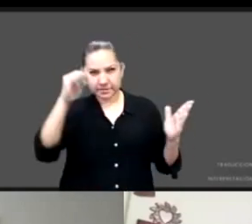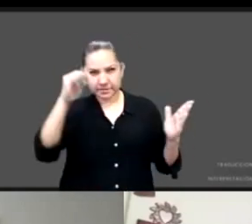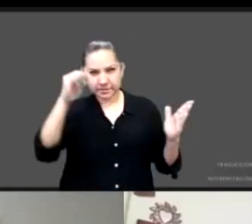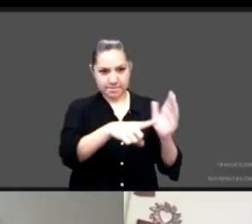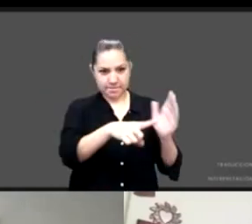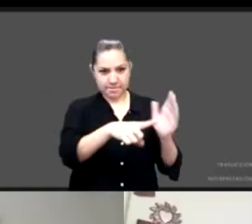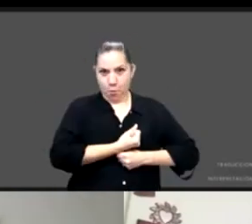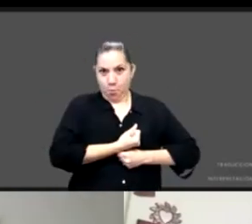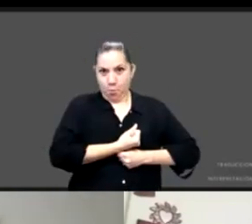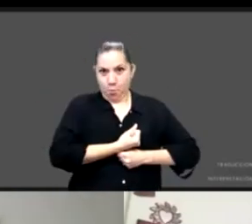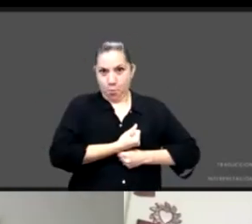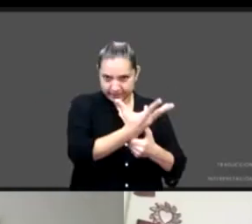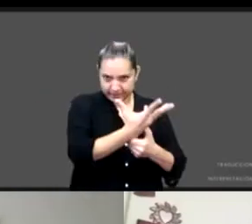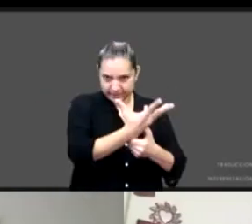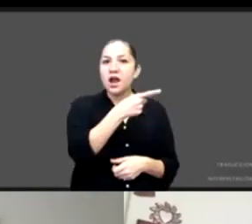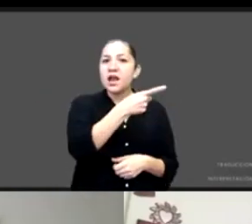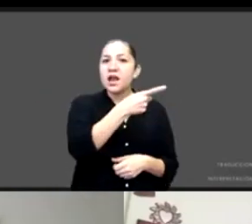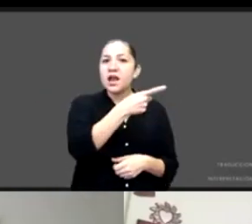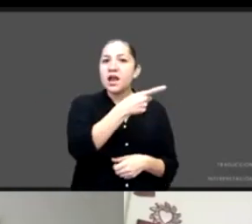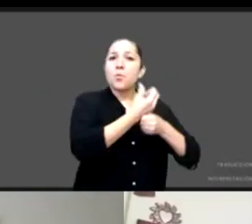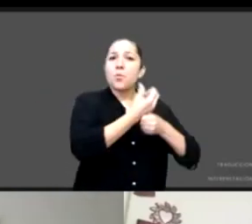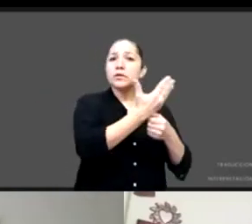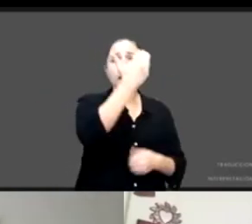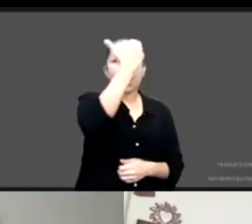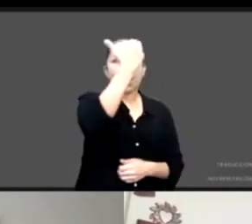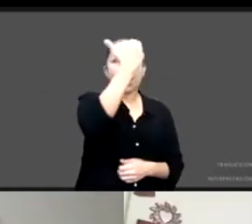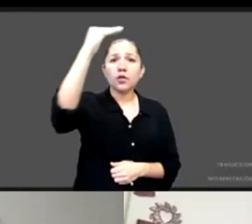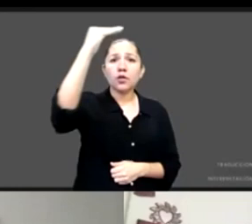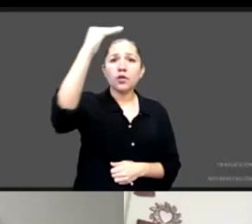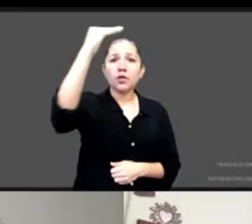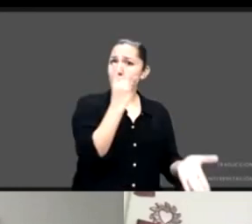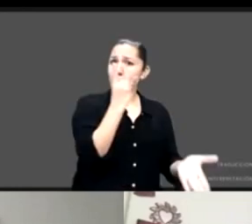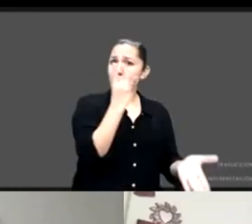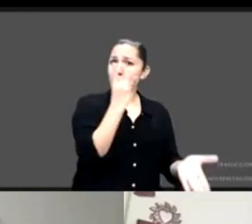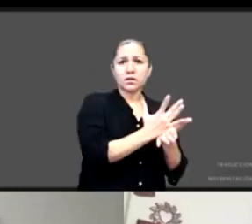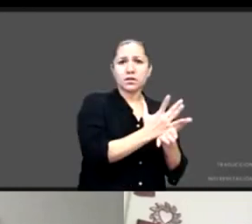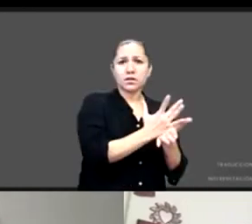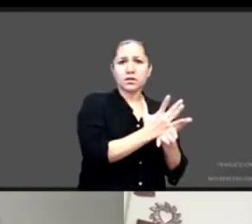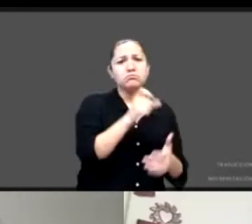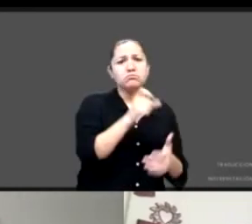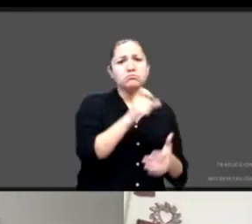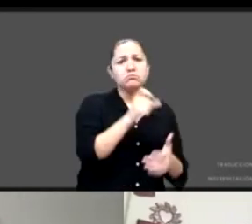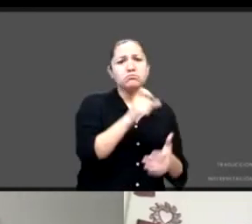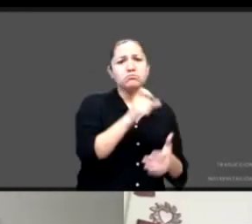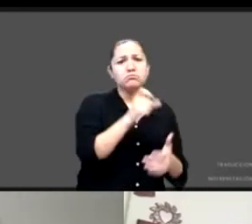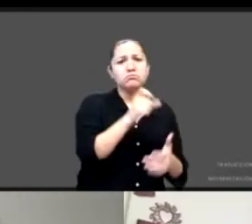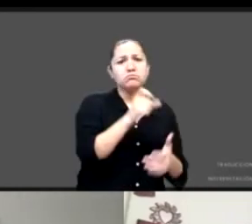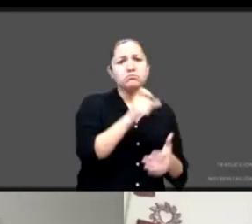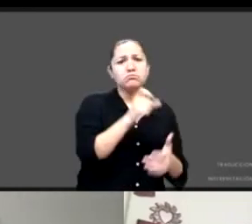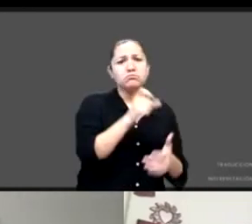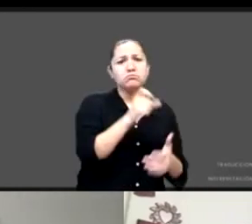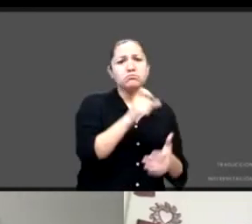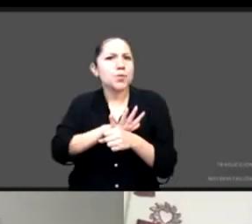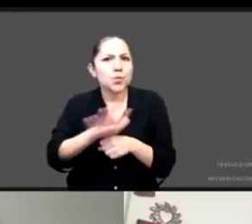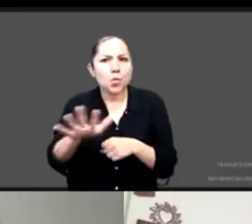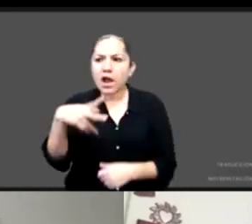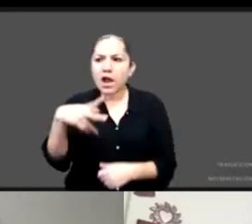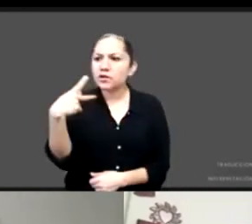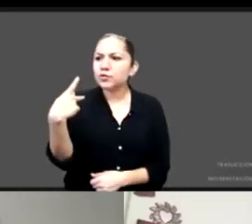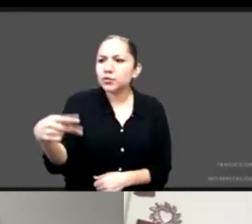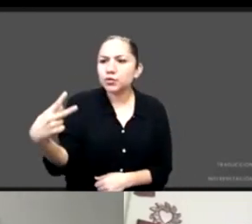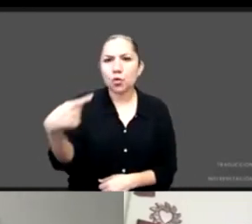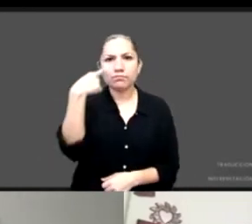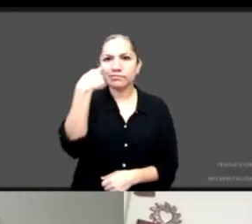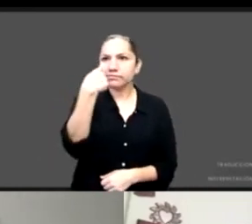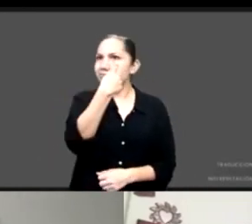partir de los niños, que ellos puedan hablar de sus propios intereses, de lo que les da miedo, de lo que les da gusto, de